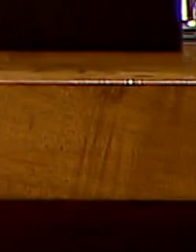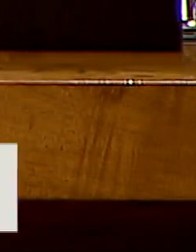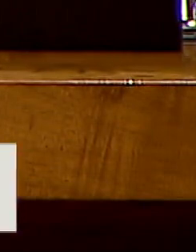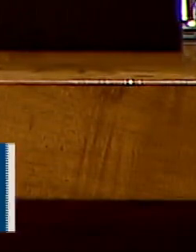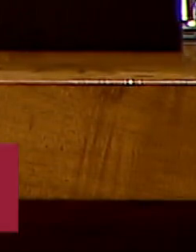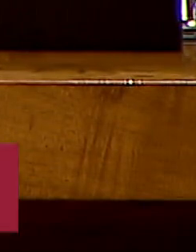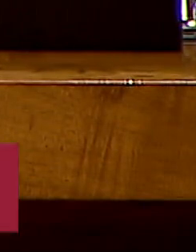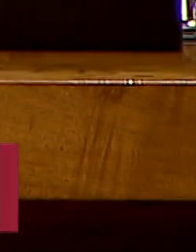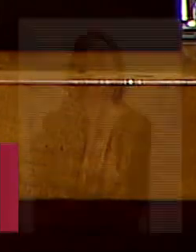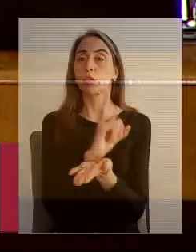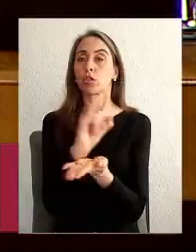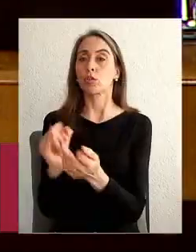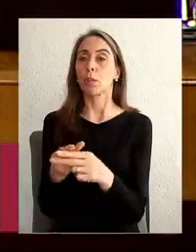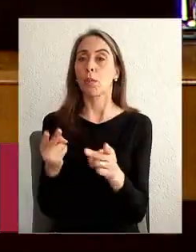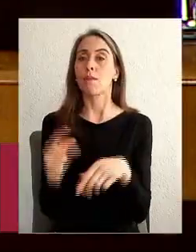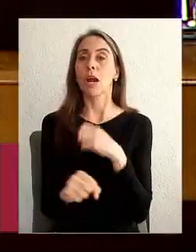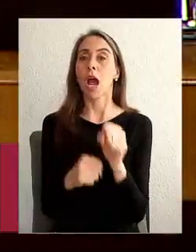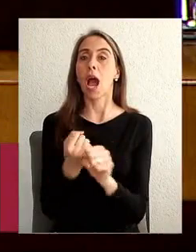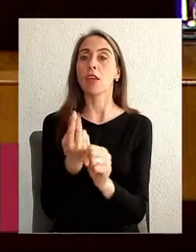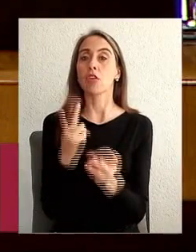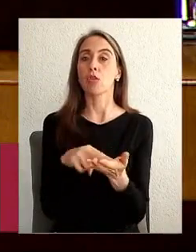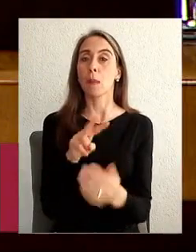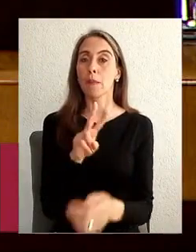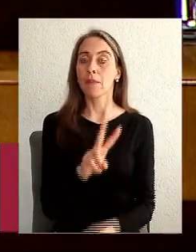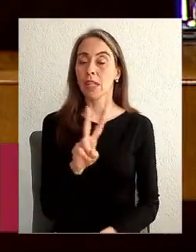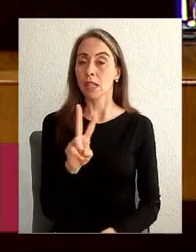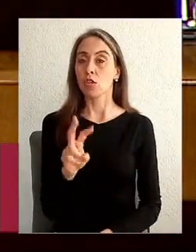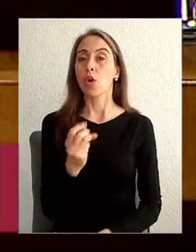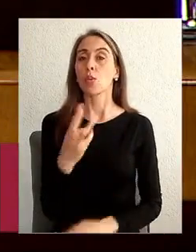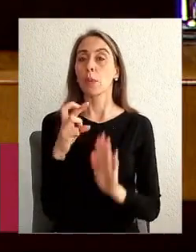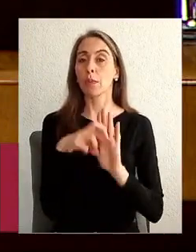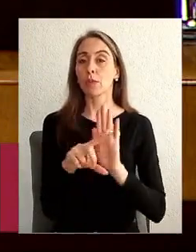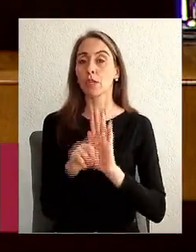correspondiente al año 2022, correspondiente al boletín número